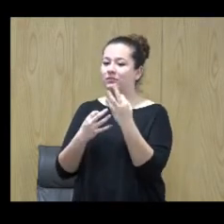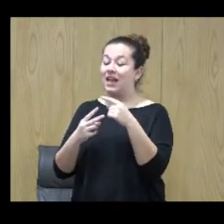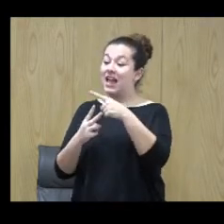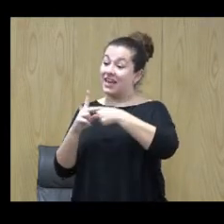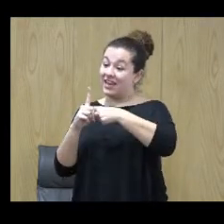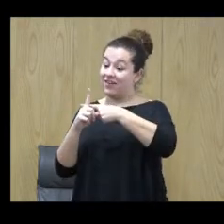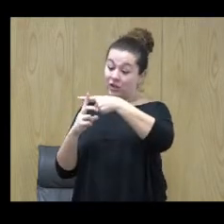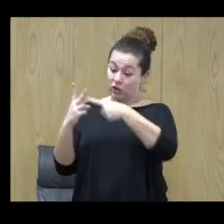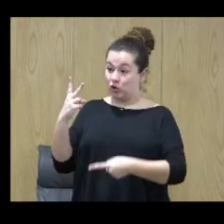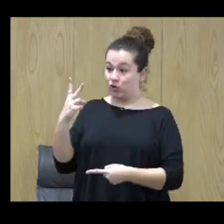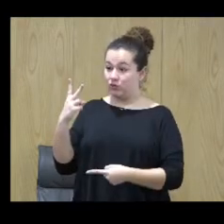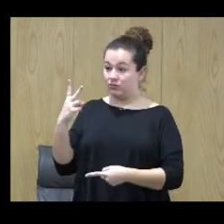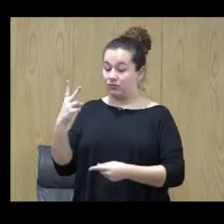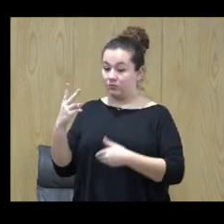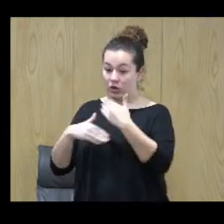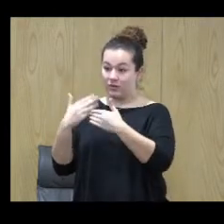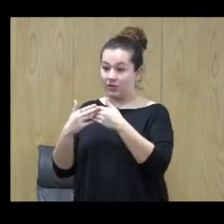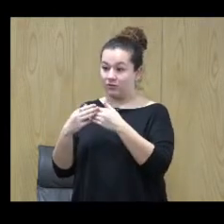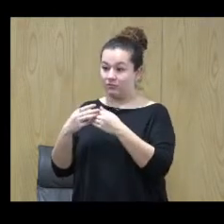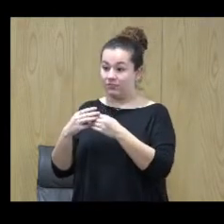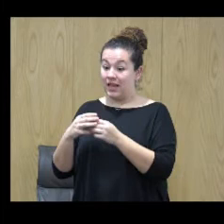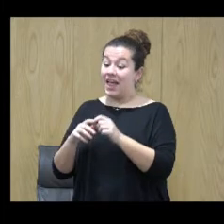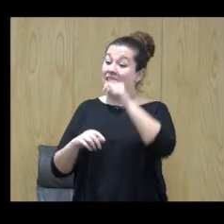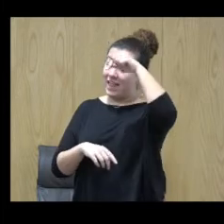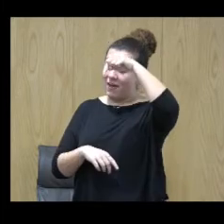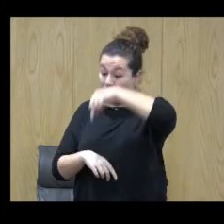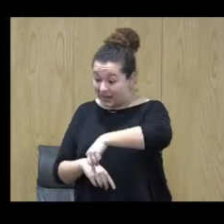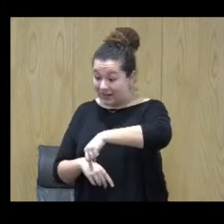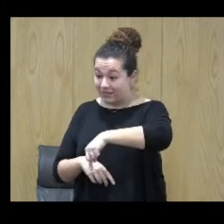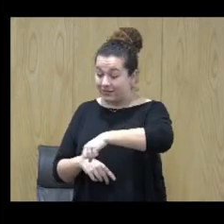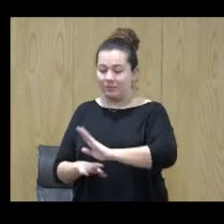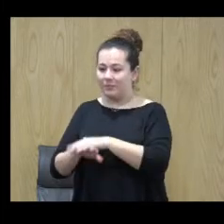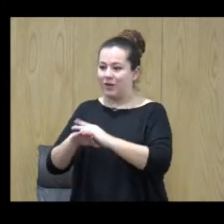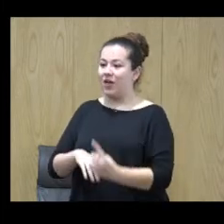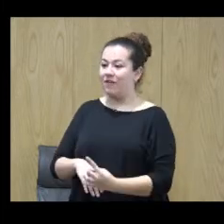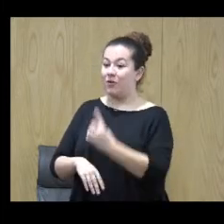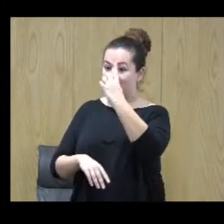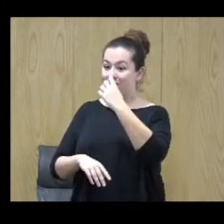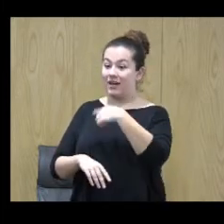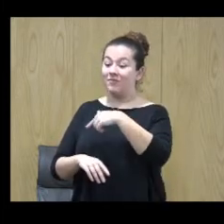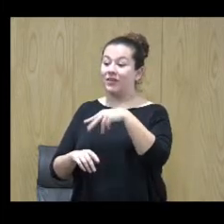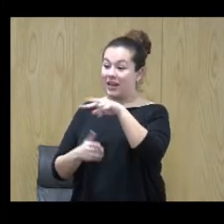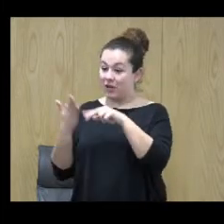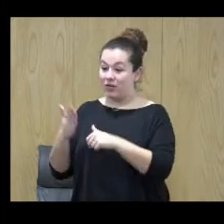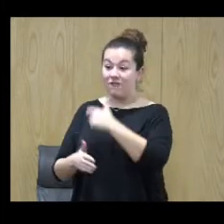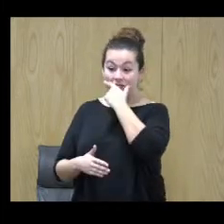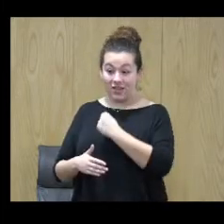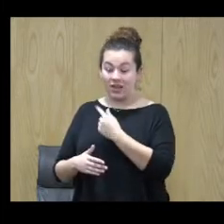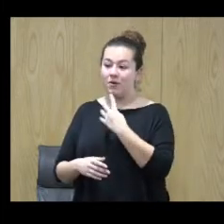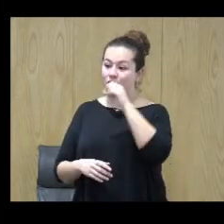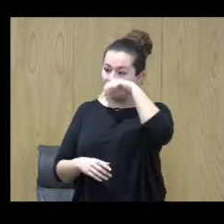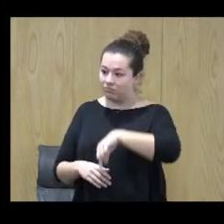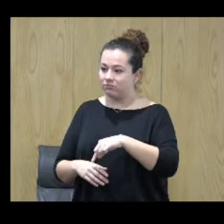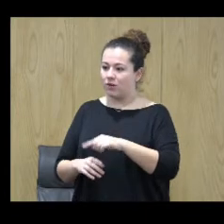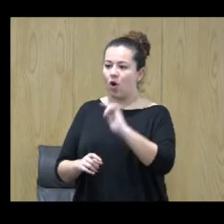procesamiento en el que de abajo arriba se trabaja con lectura fácil, pero el de arriba abajo tenemos que trabajarlo con estos mecanismos de comprensión, con estos recursos que tenemos más